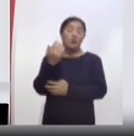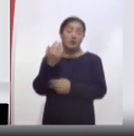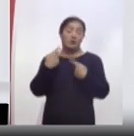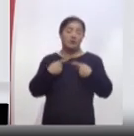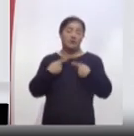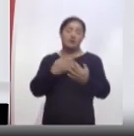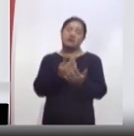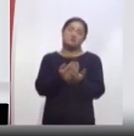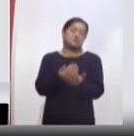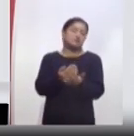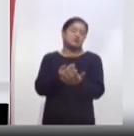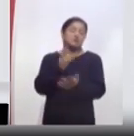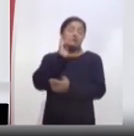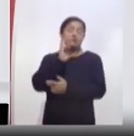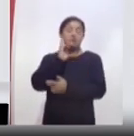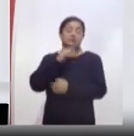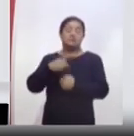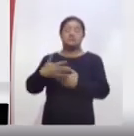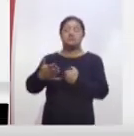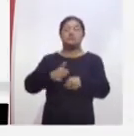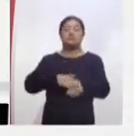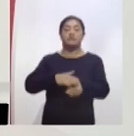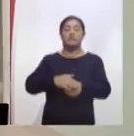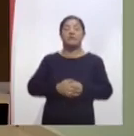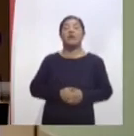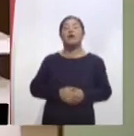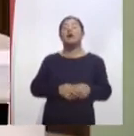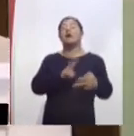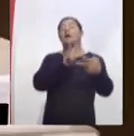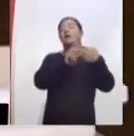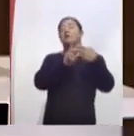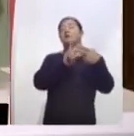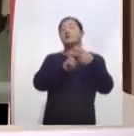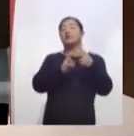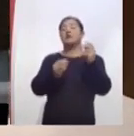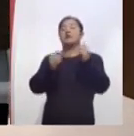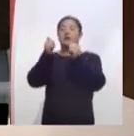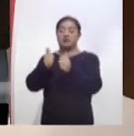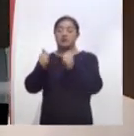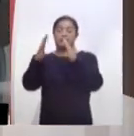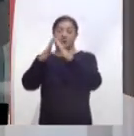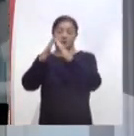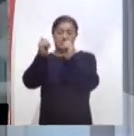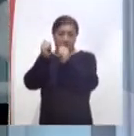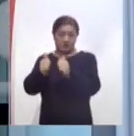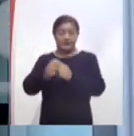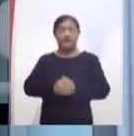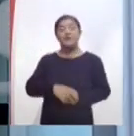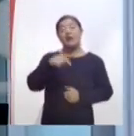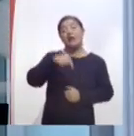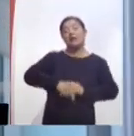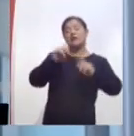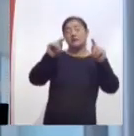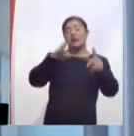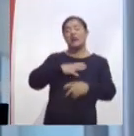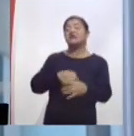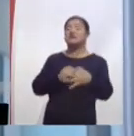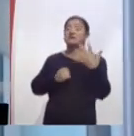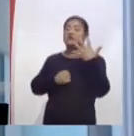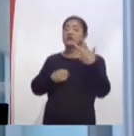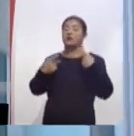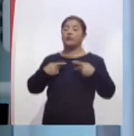de resultado. Hashtag quédate en casa". Con este nuevo caso, en Tlaxcala se eleva a 5 el número de personas confirmadas